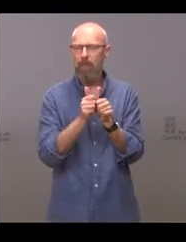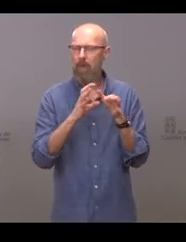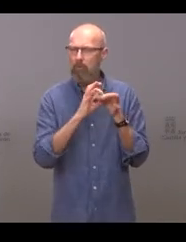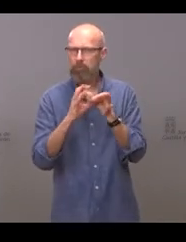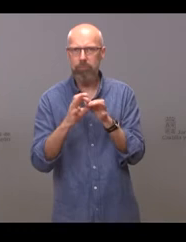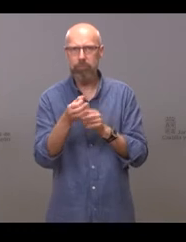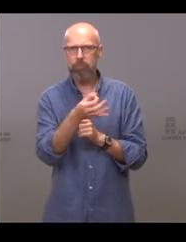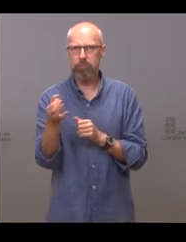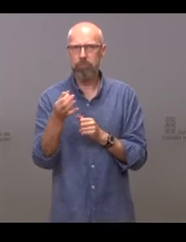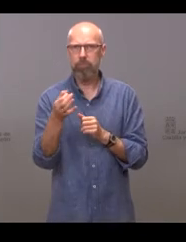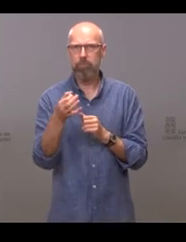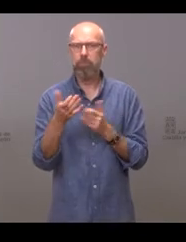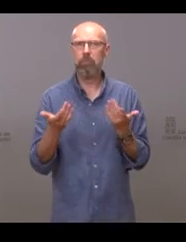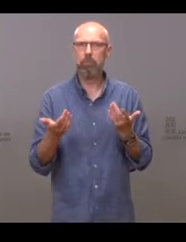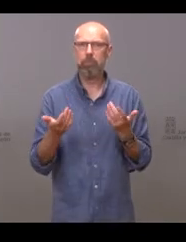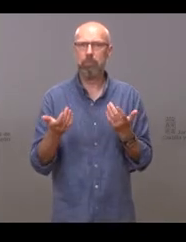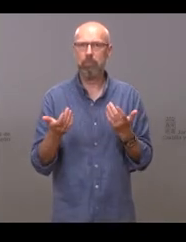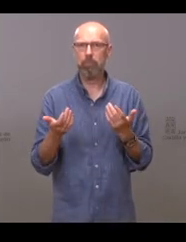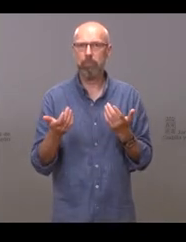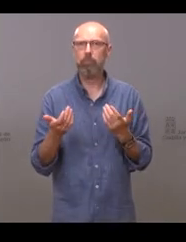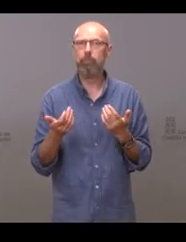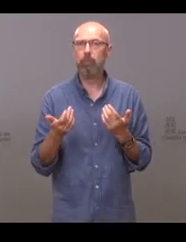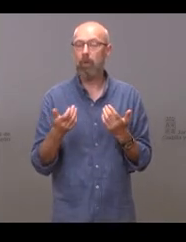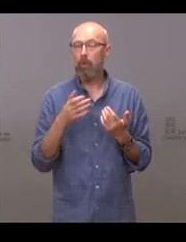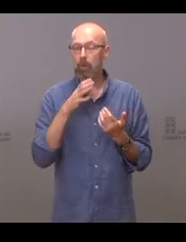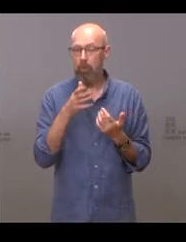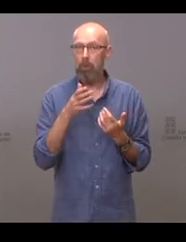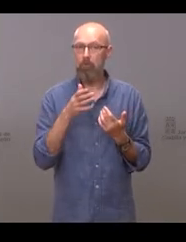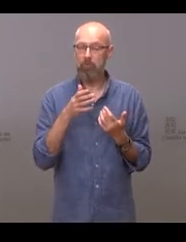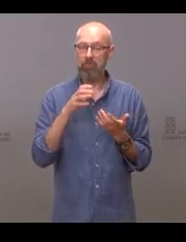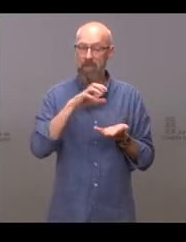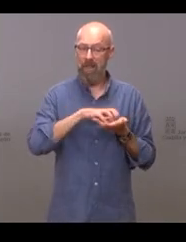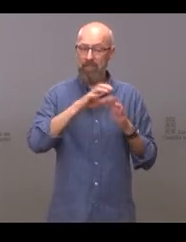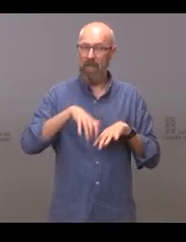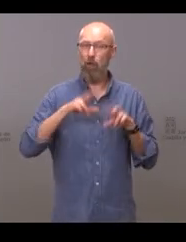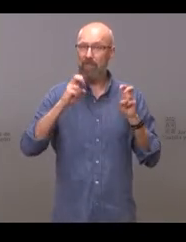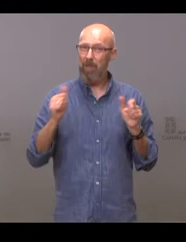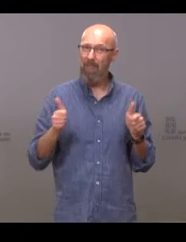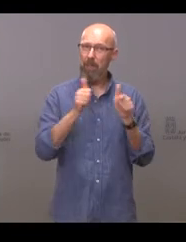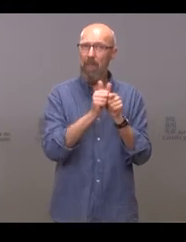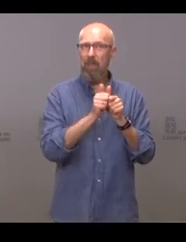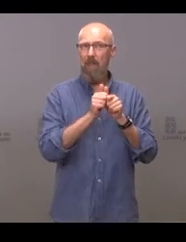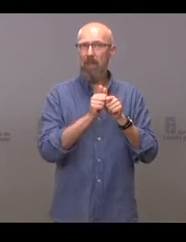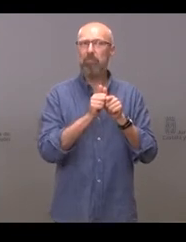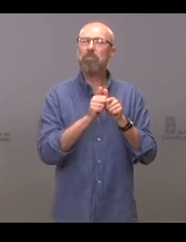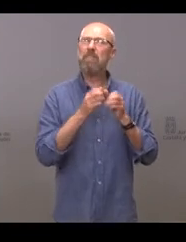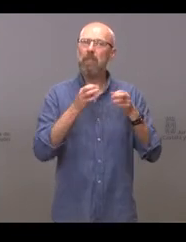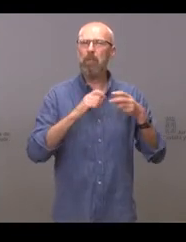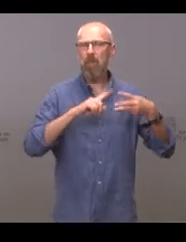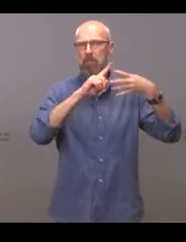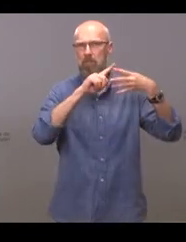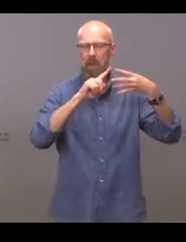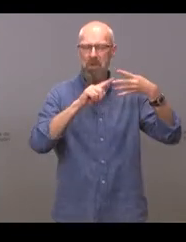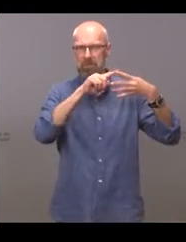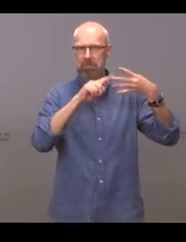algunas ocasiones no siempre pero como la primera comunidad en atención de dependencia estamos ahí creo que son con los vascos que unas veces